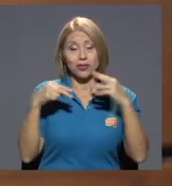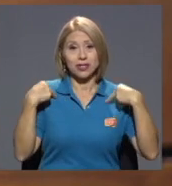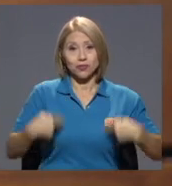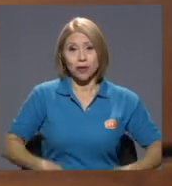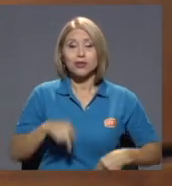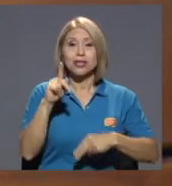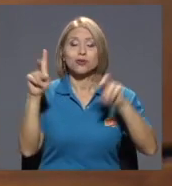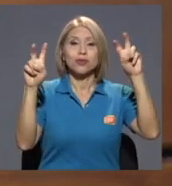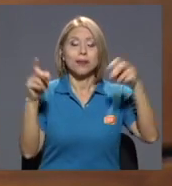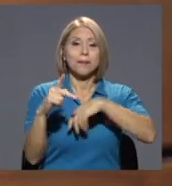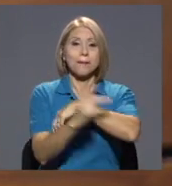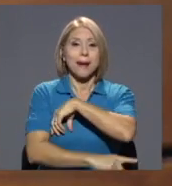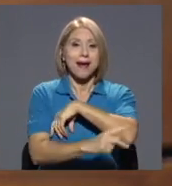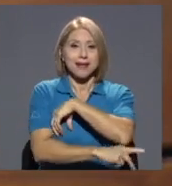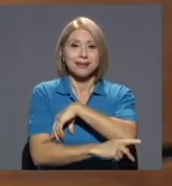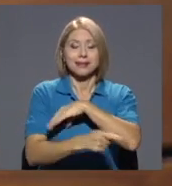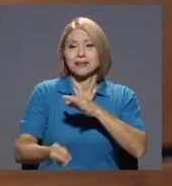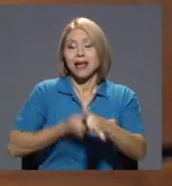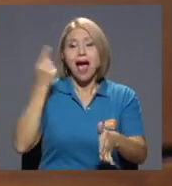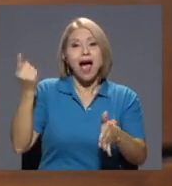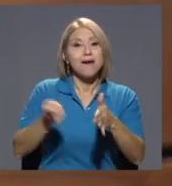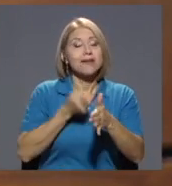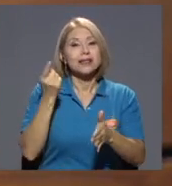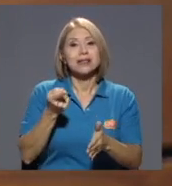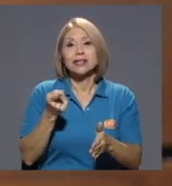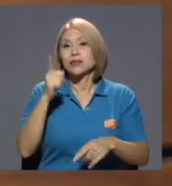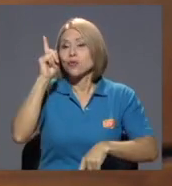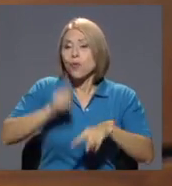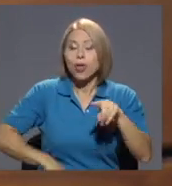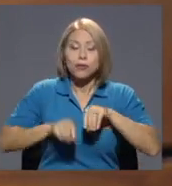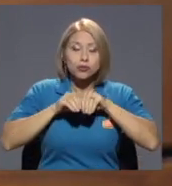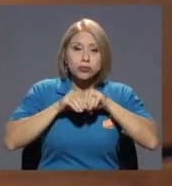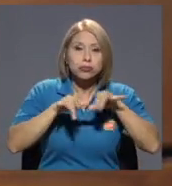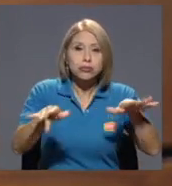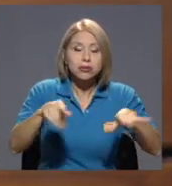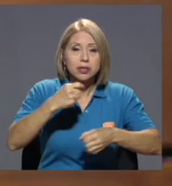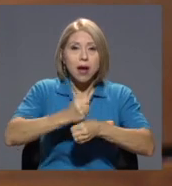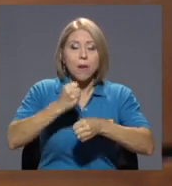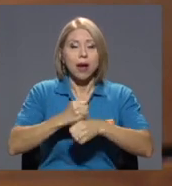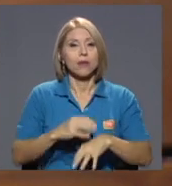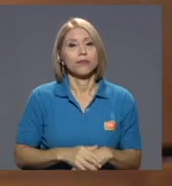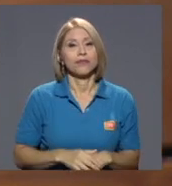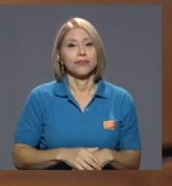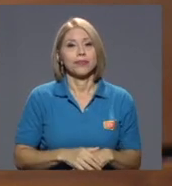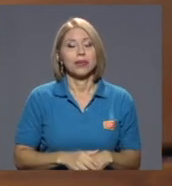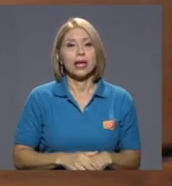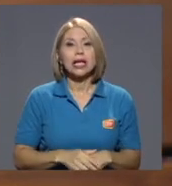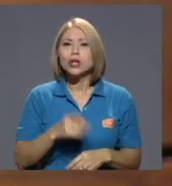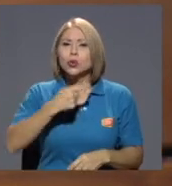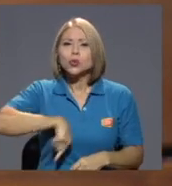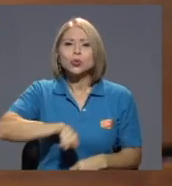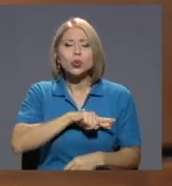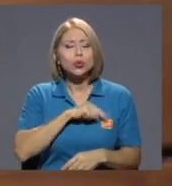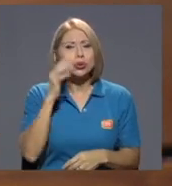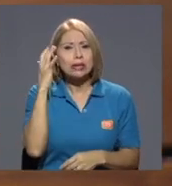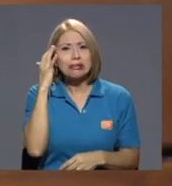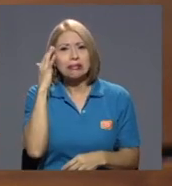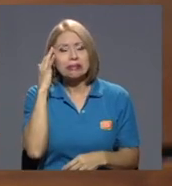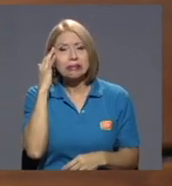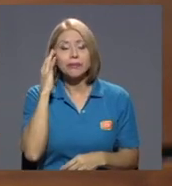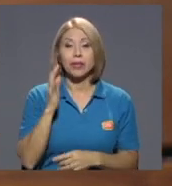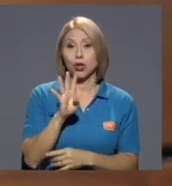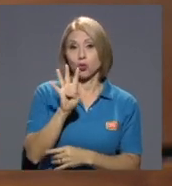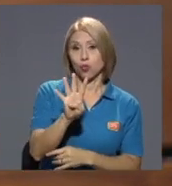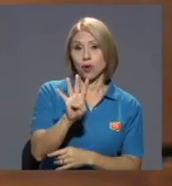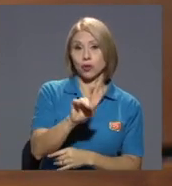y no tenemos a veces formas de difundir nuestro trabajo la gran preocupación nuestra es que durante los cuatro meses